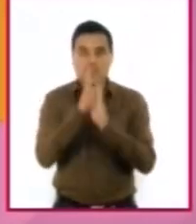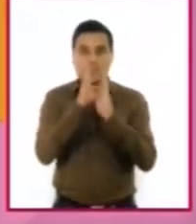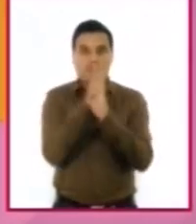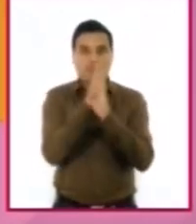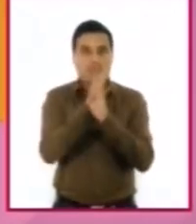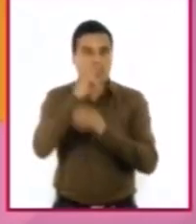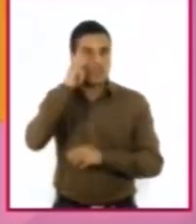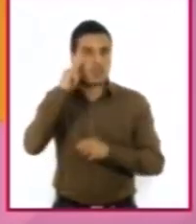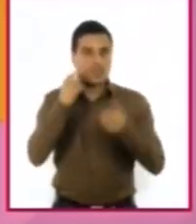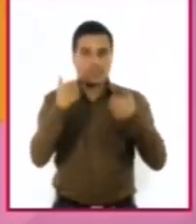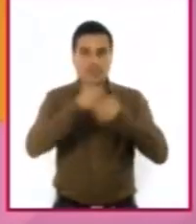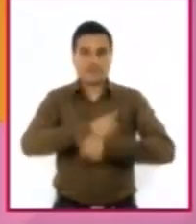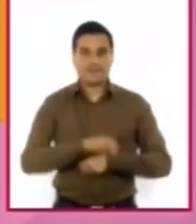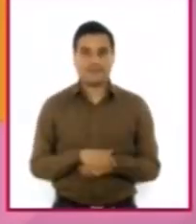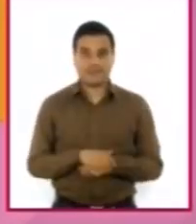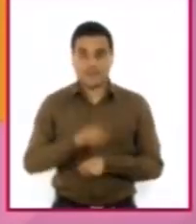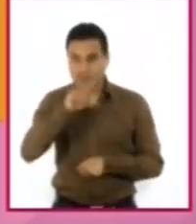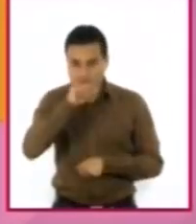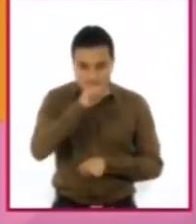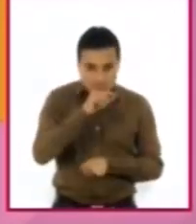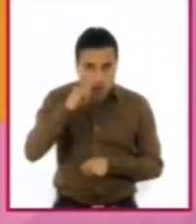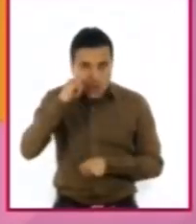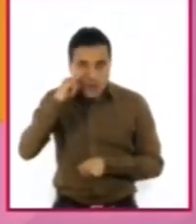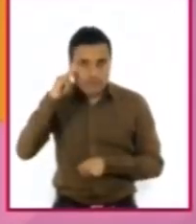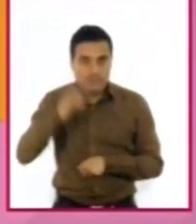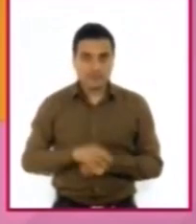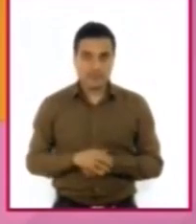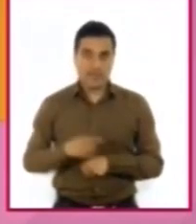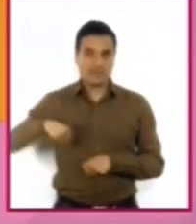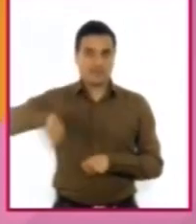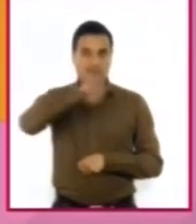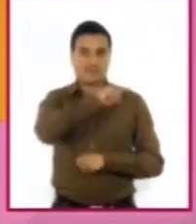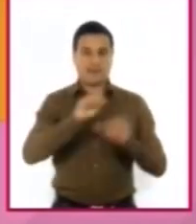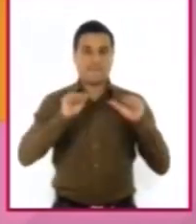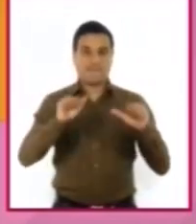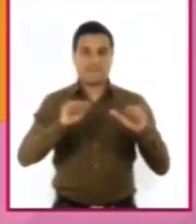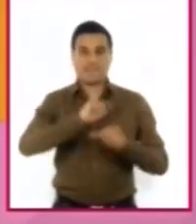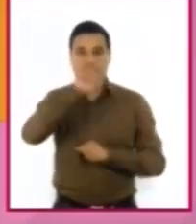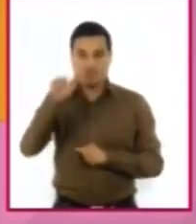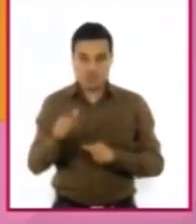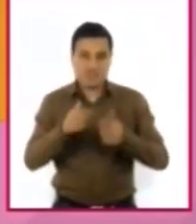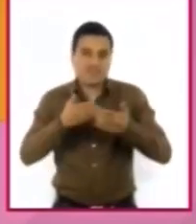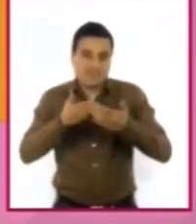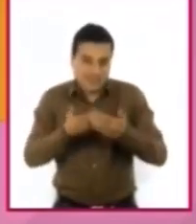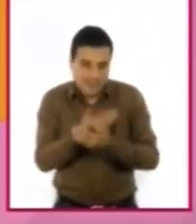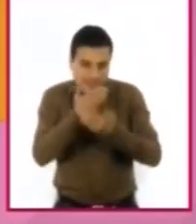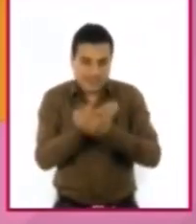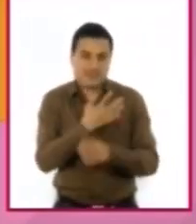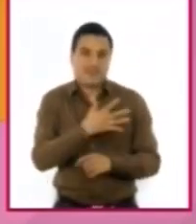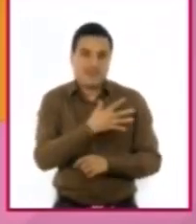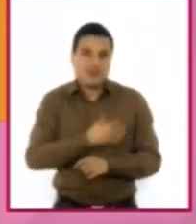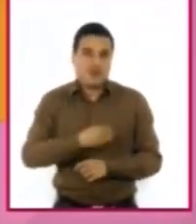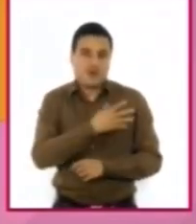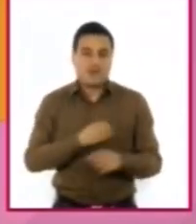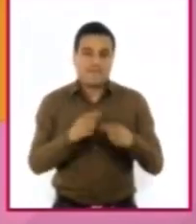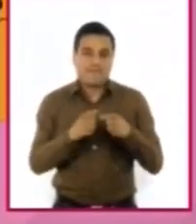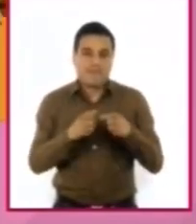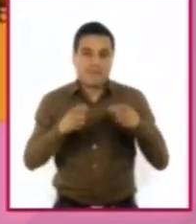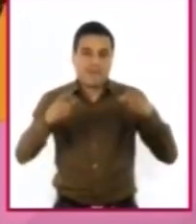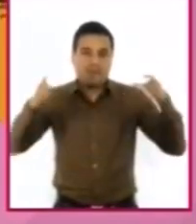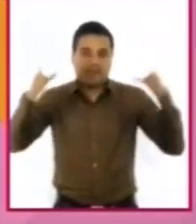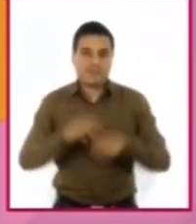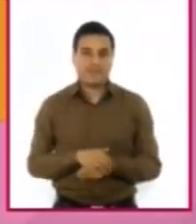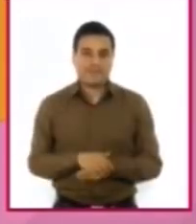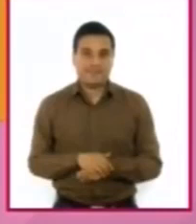y gracias a ello tienen más posibilidades de sobrevivir, crecer, reproducirse y dejar descendencia. Con